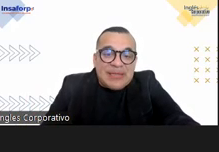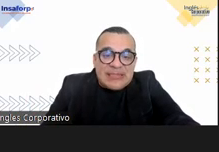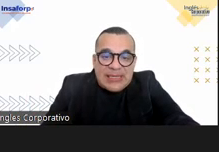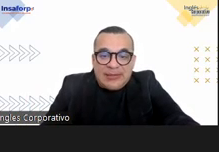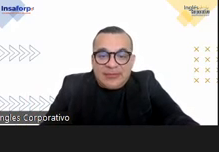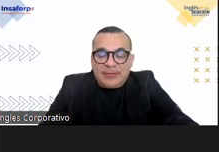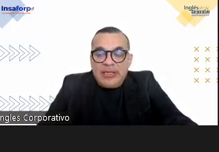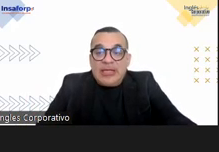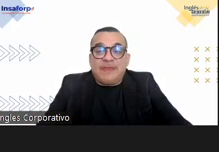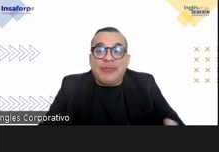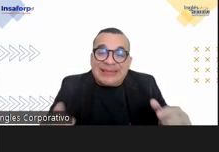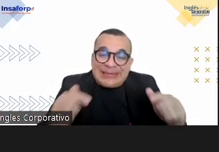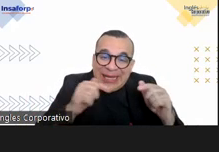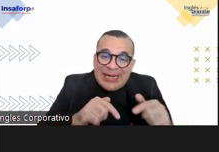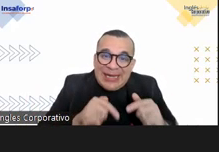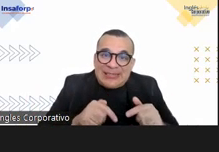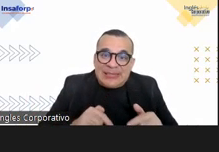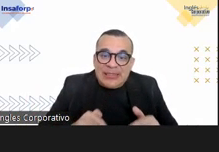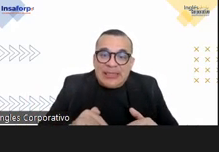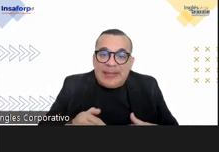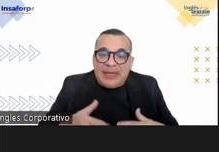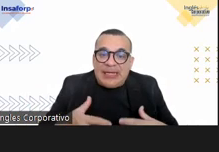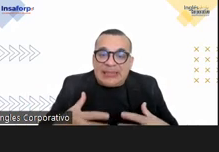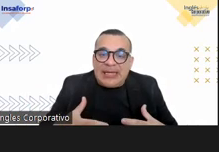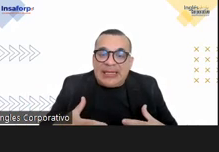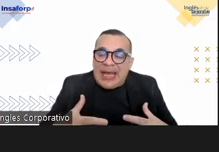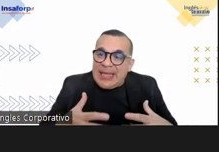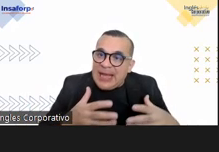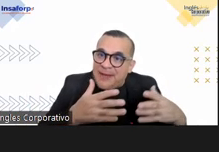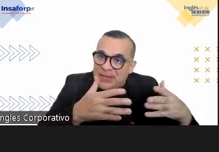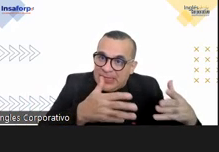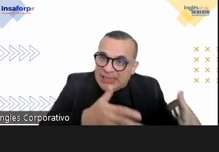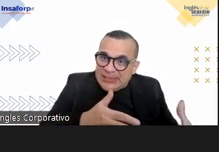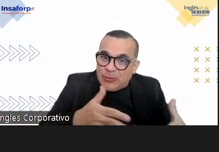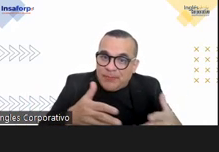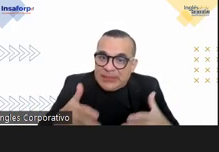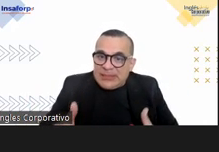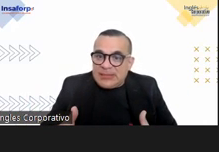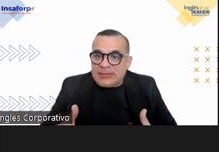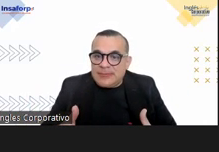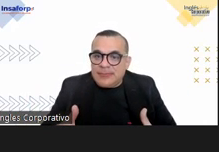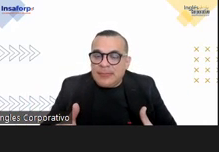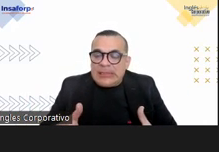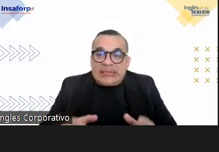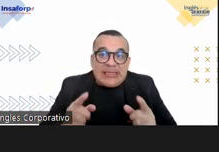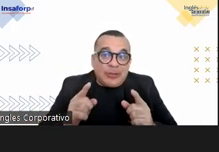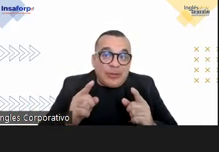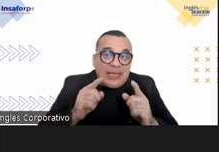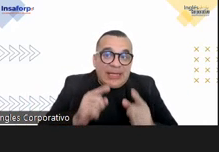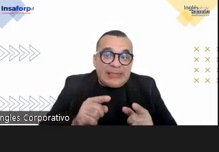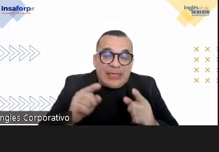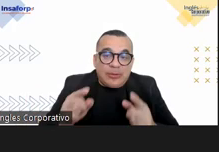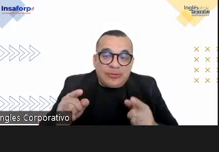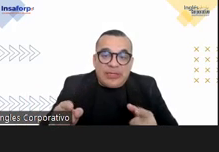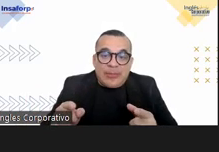desarrollar capacidades y fomentarlas de manera tal que hayan habilidades y competencias. Si dentro